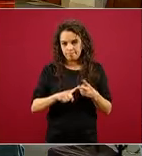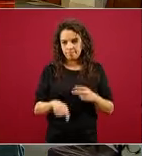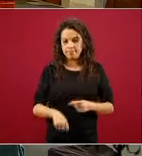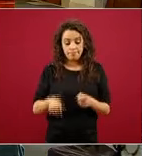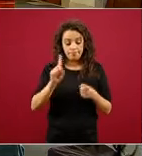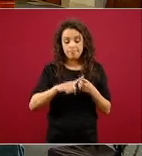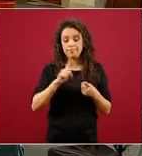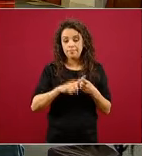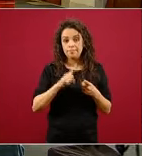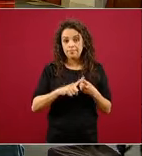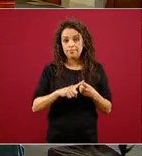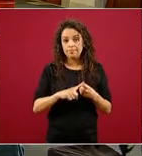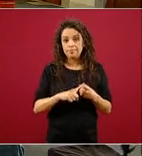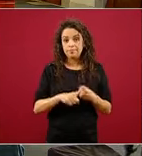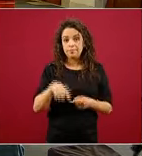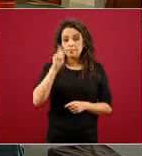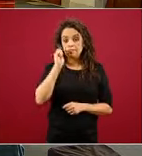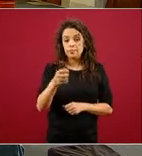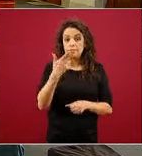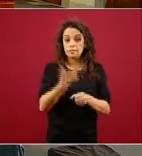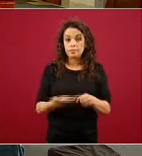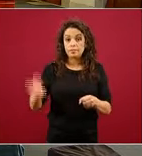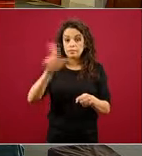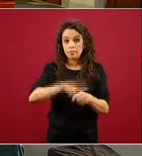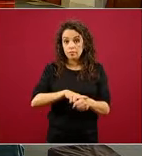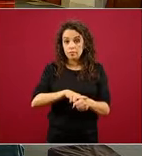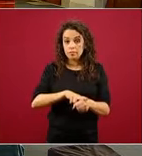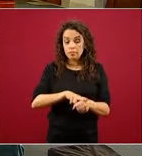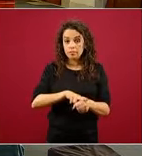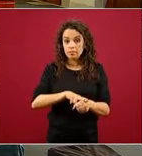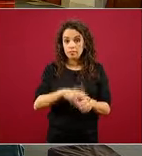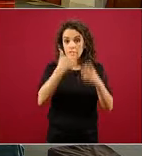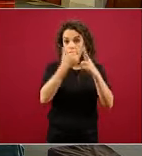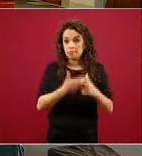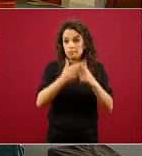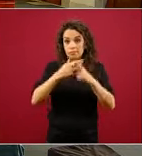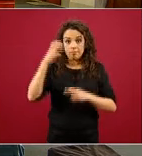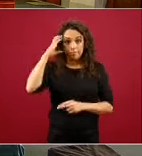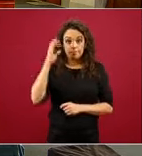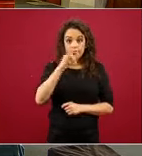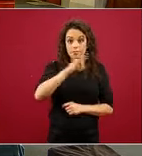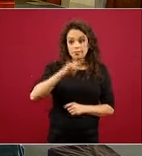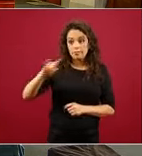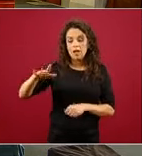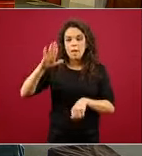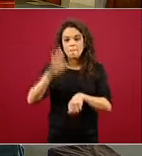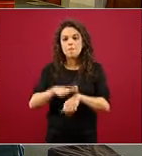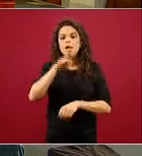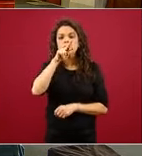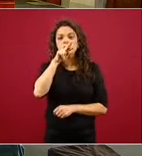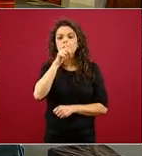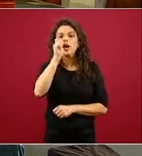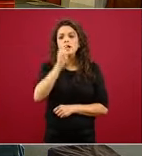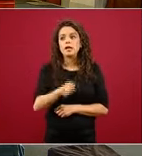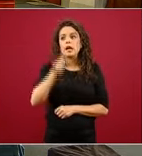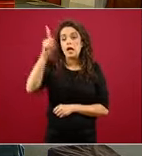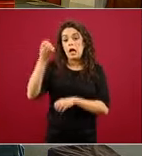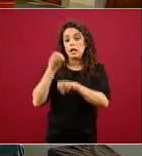Vemos la capacidad hospitalaria, ¿no? Que ahorita, pues el caso que preocupa más quizás es el de Tabasco, pero